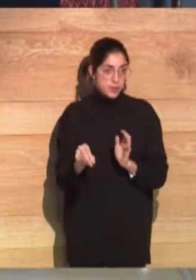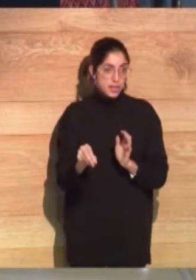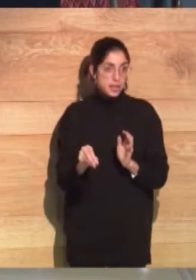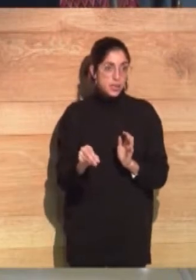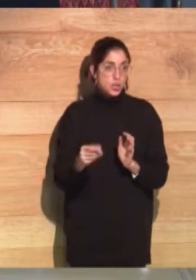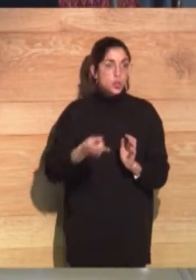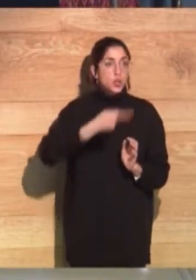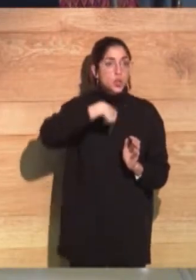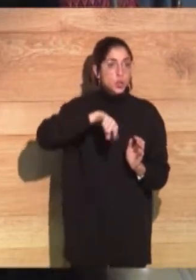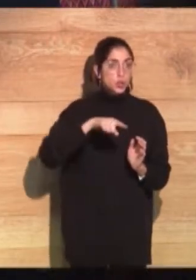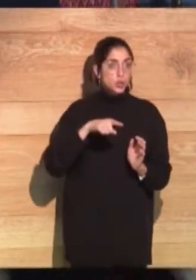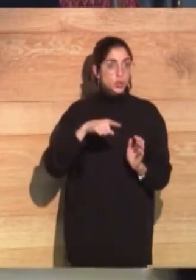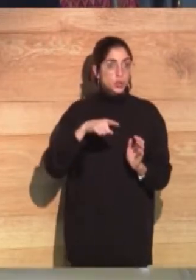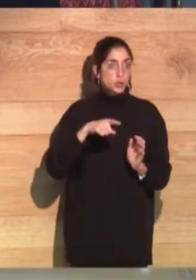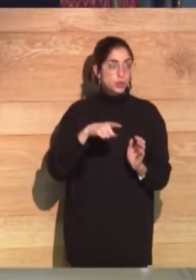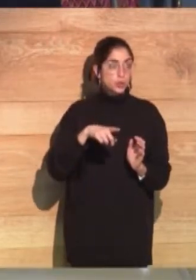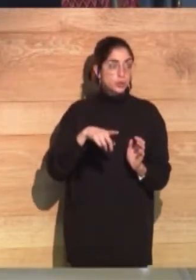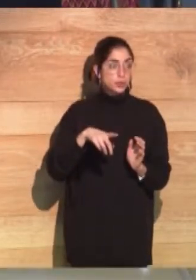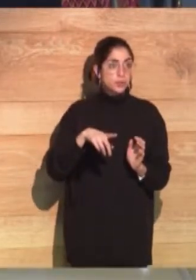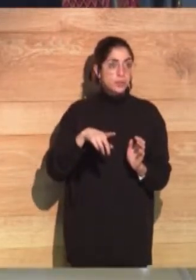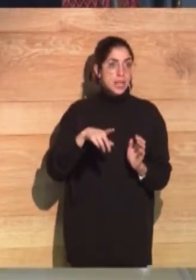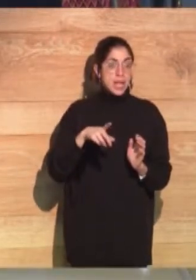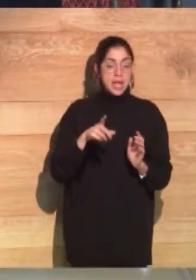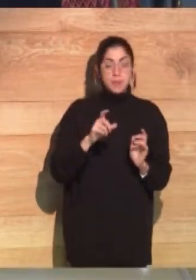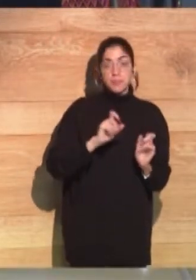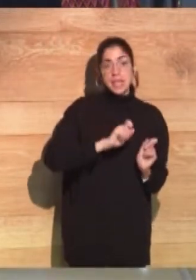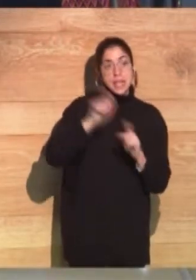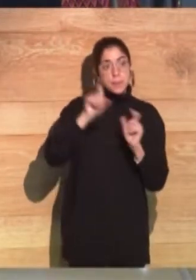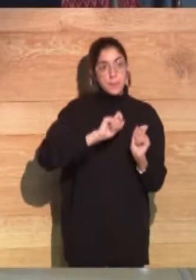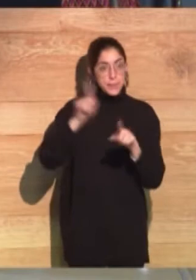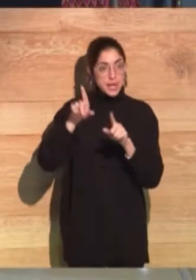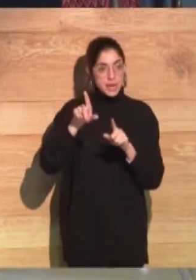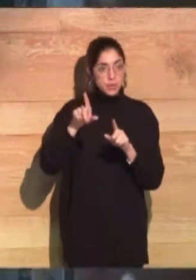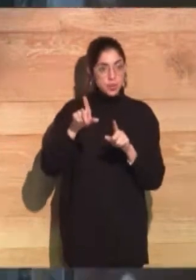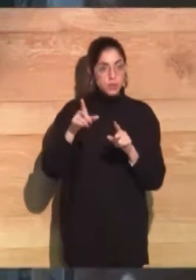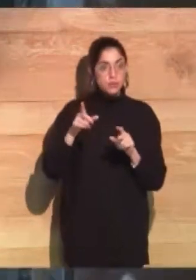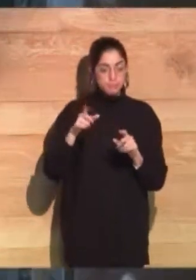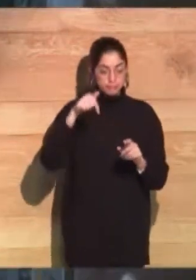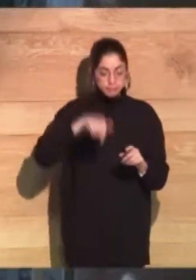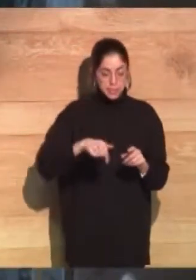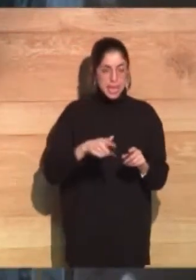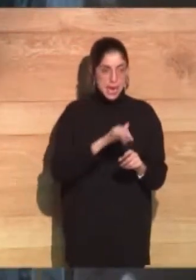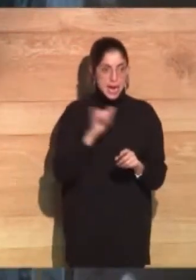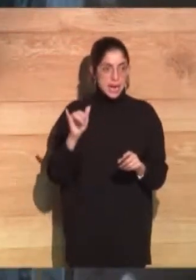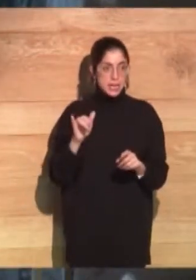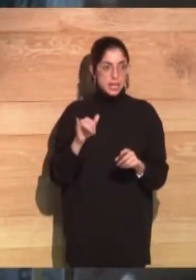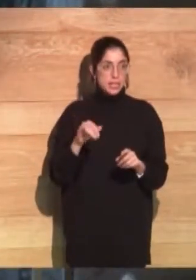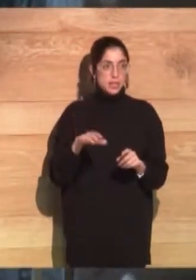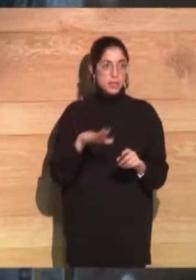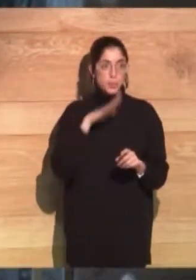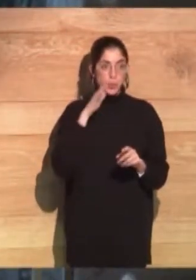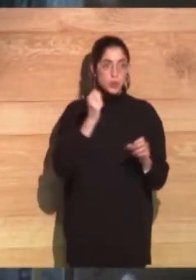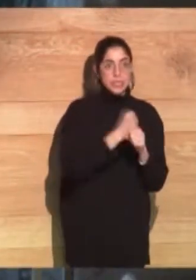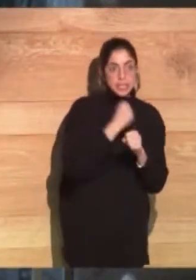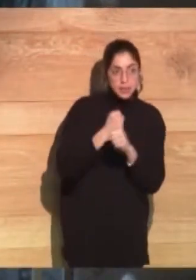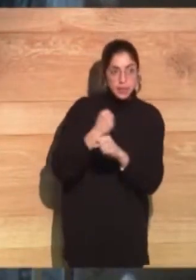recibimos una parte importante de la inmigración, tanto que llega de los trabajadores migrantes que buscan una vida nueva